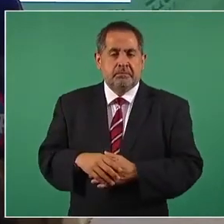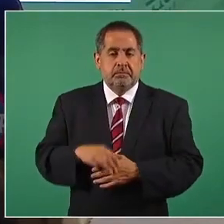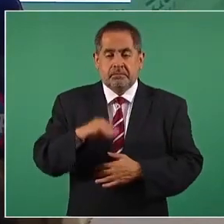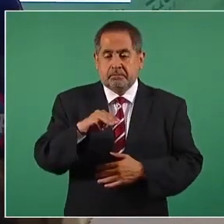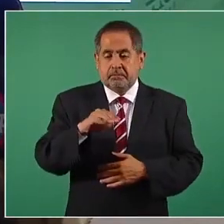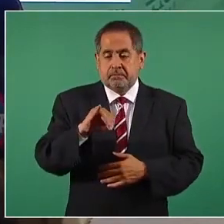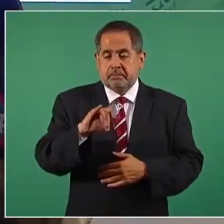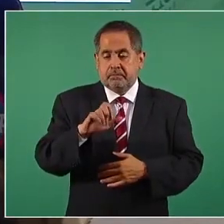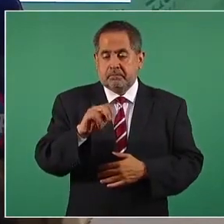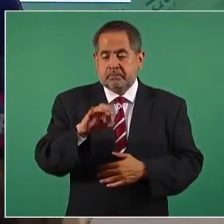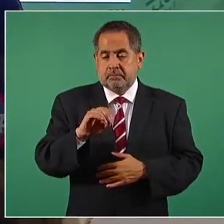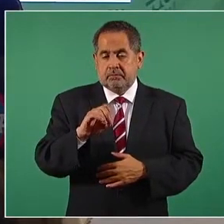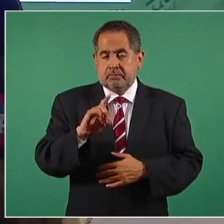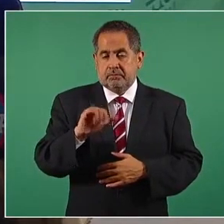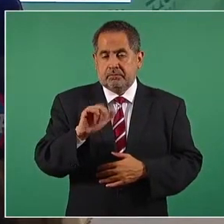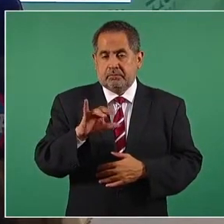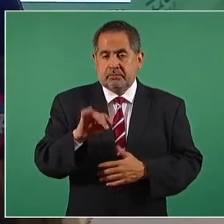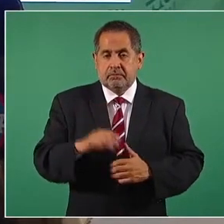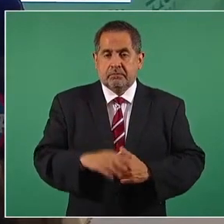Milenio Diario,